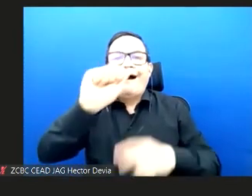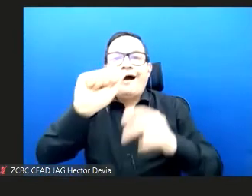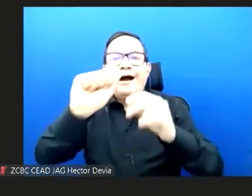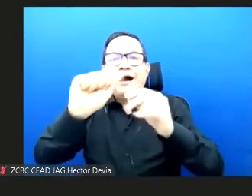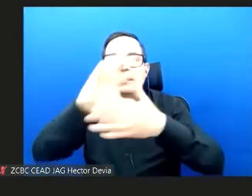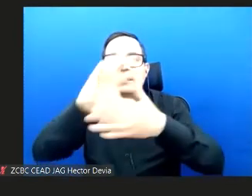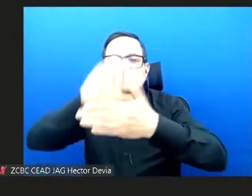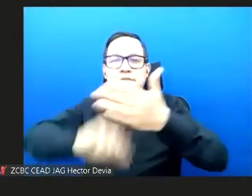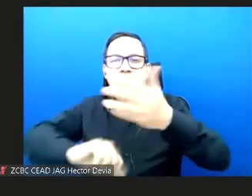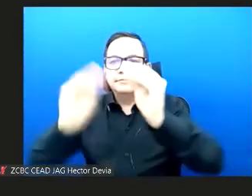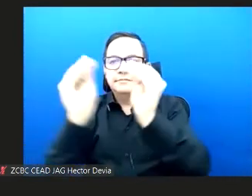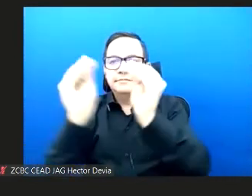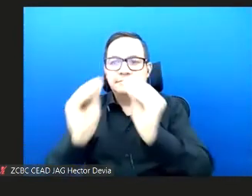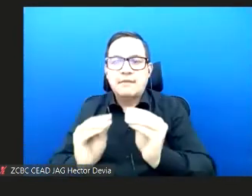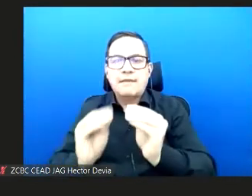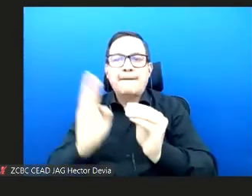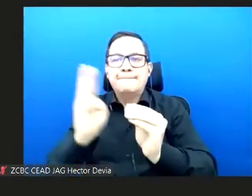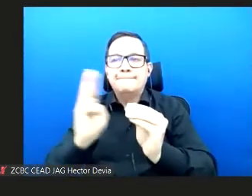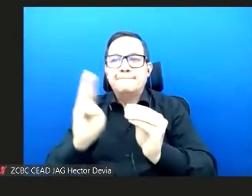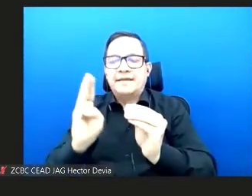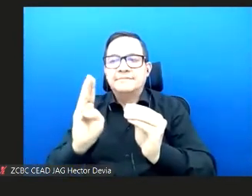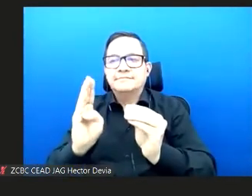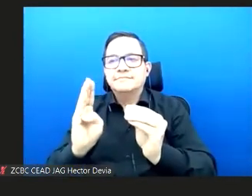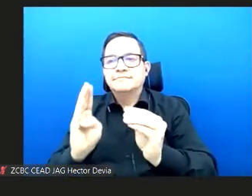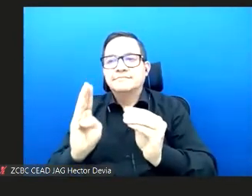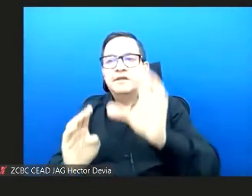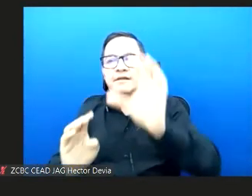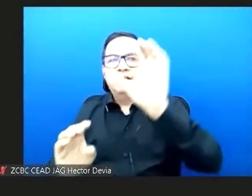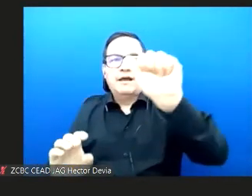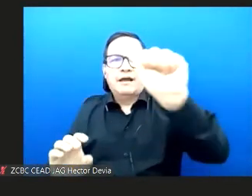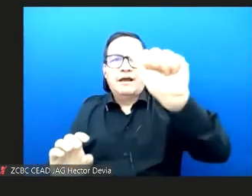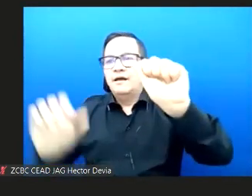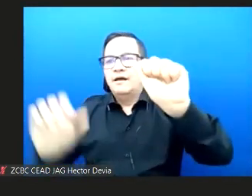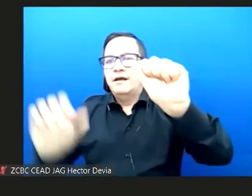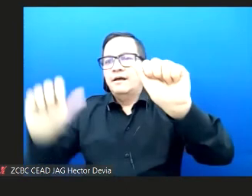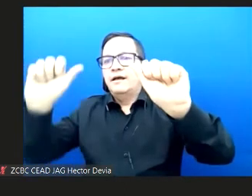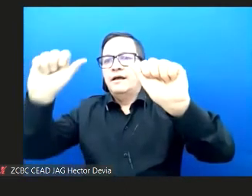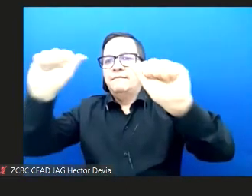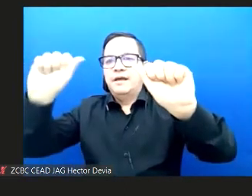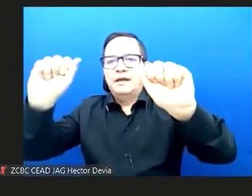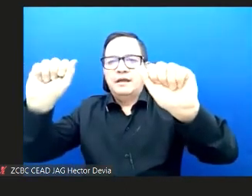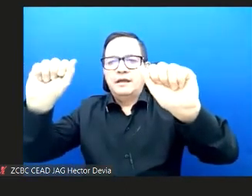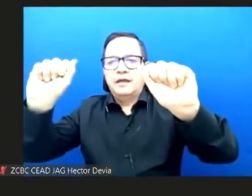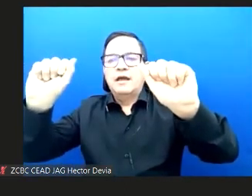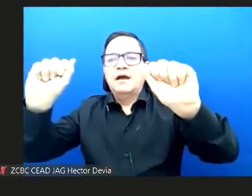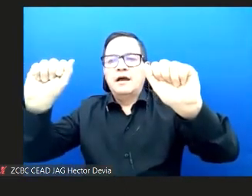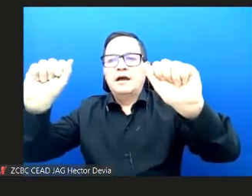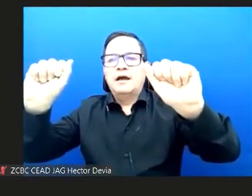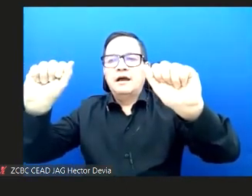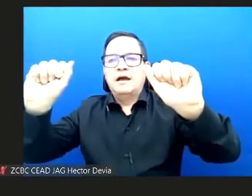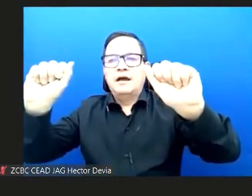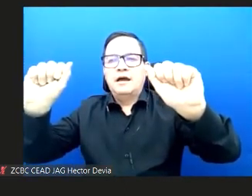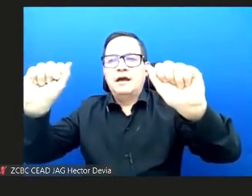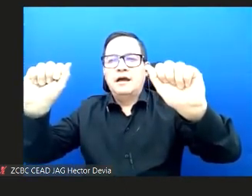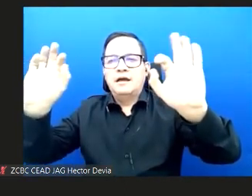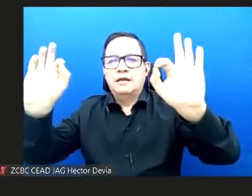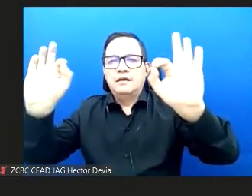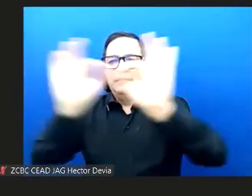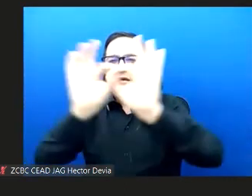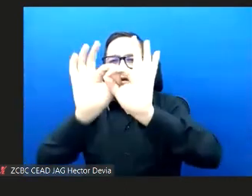simétrica, perdón, de B. Entonces teníamos que señalábamos todo o coloreábamos todo excepto la